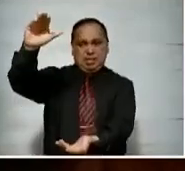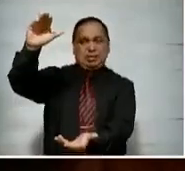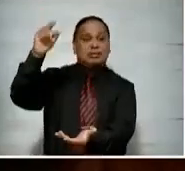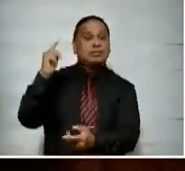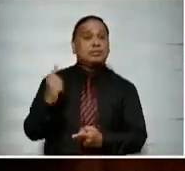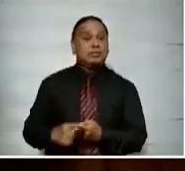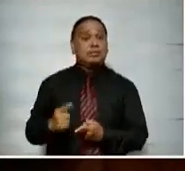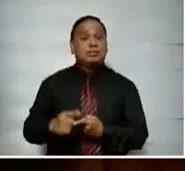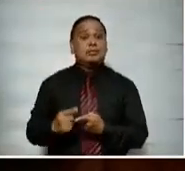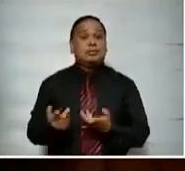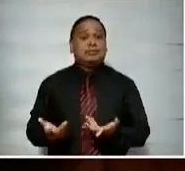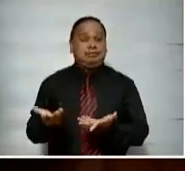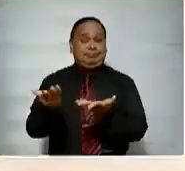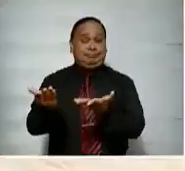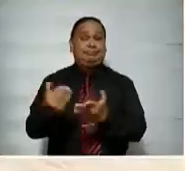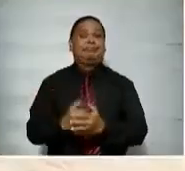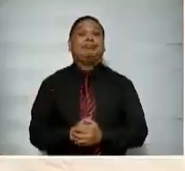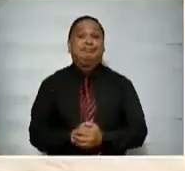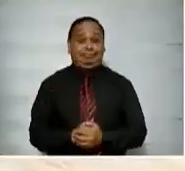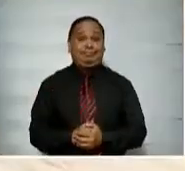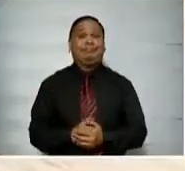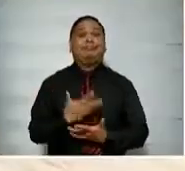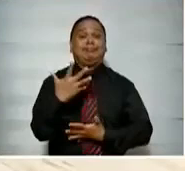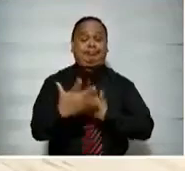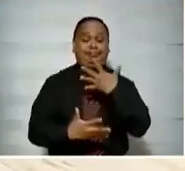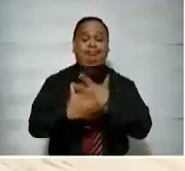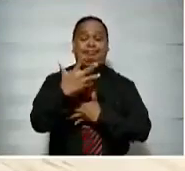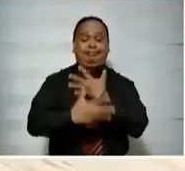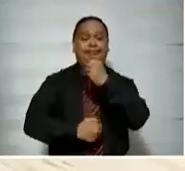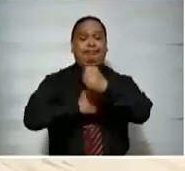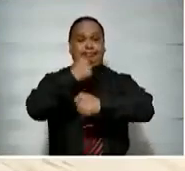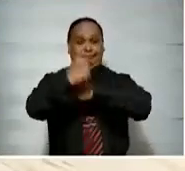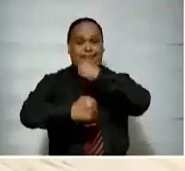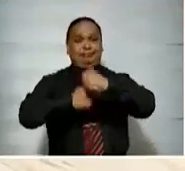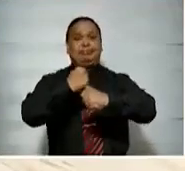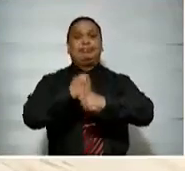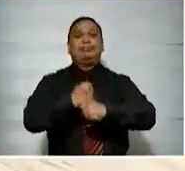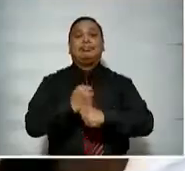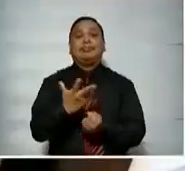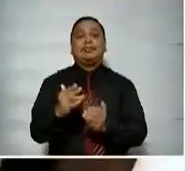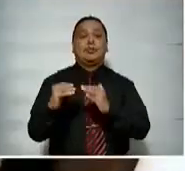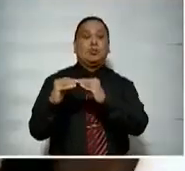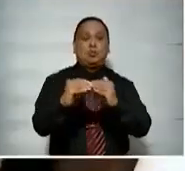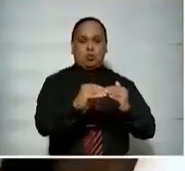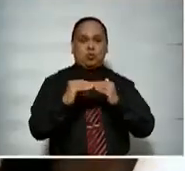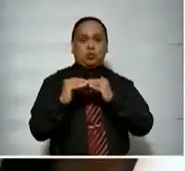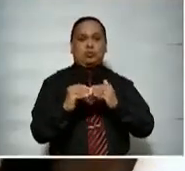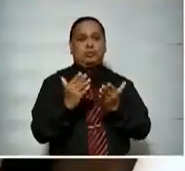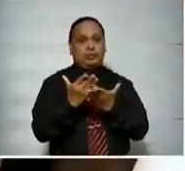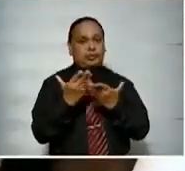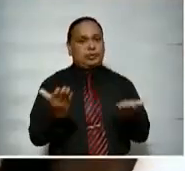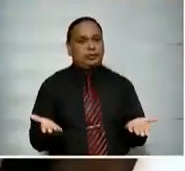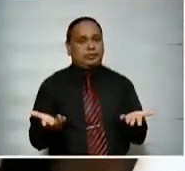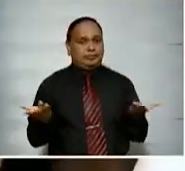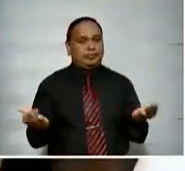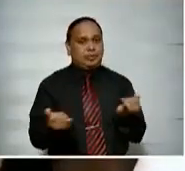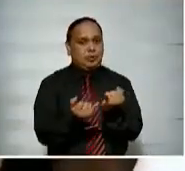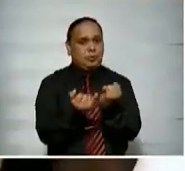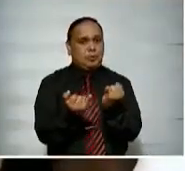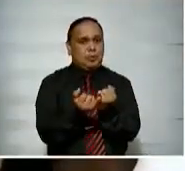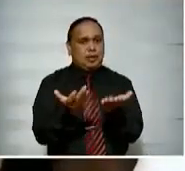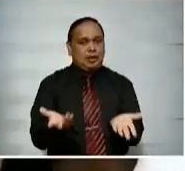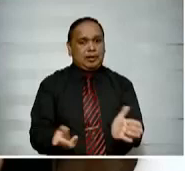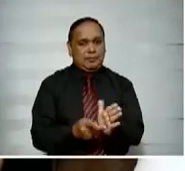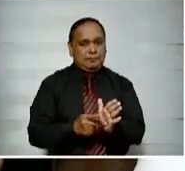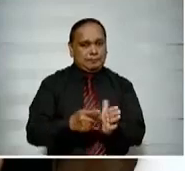país, ¿no? Entonces, pero fueron 15 años, gobernador, para que se hiciera justicia. Y hoy, pues, ya se les está revirtiendo